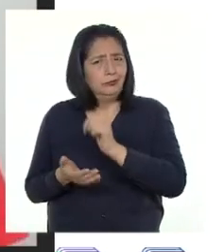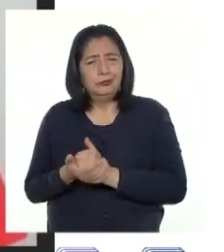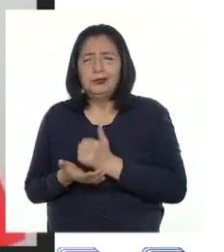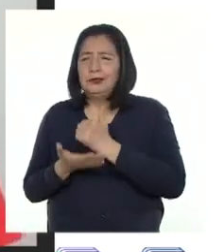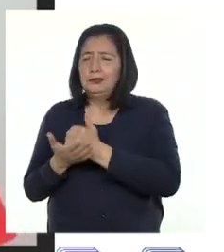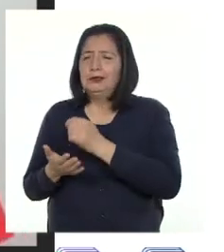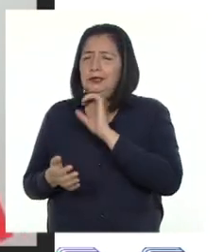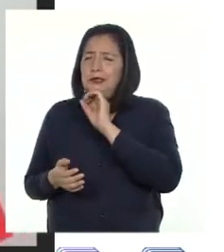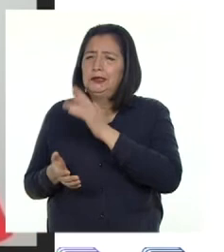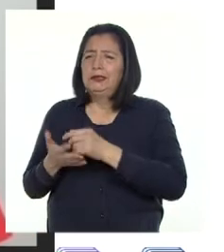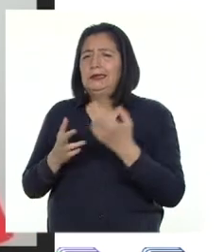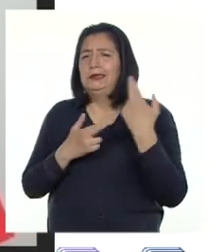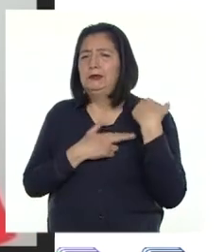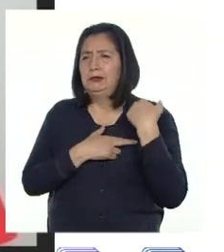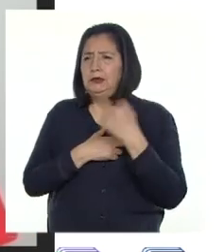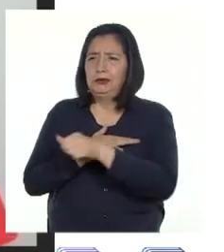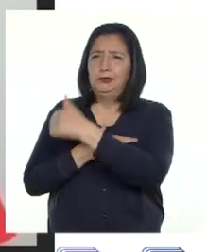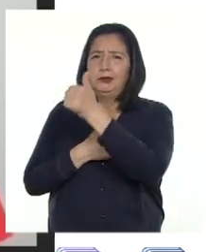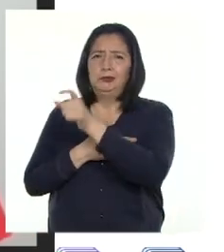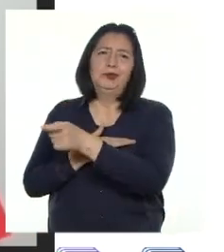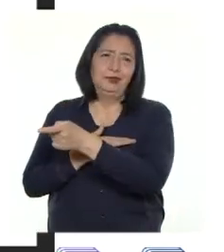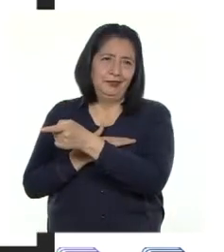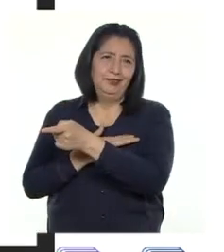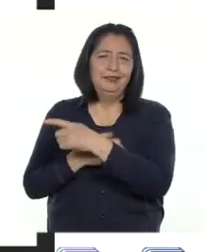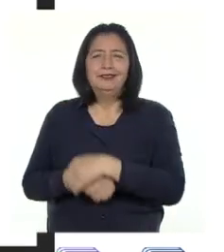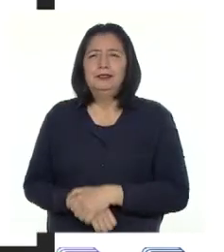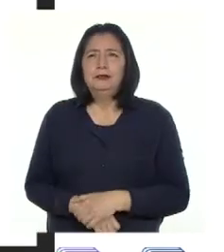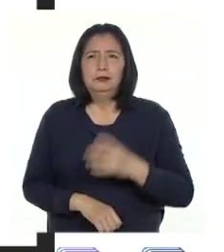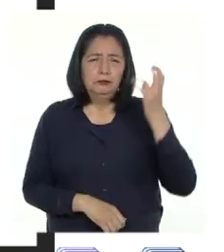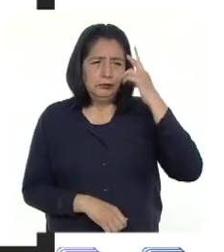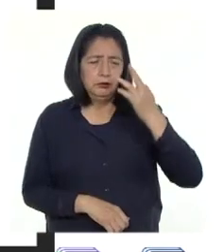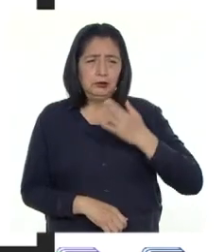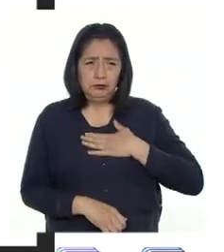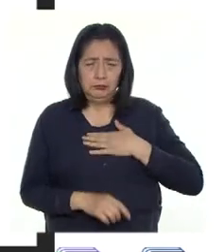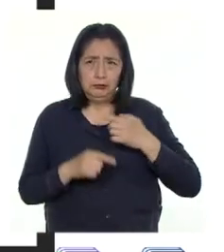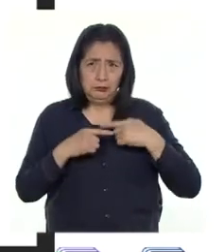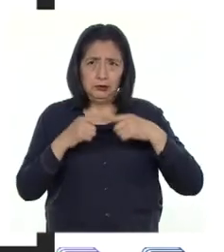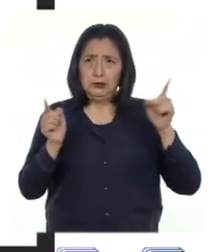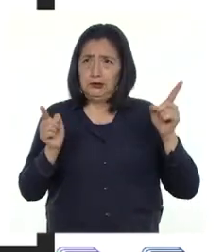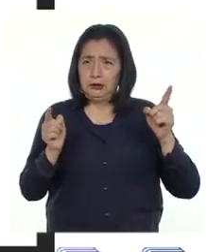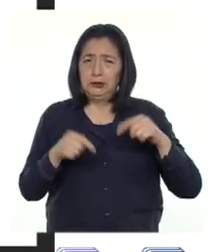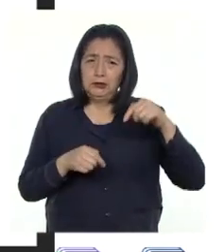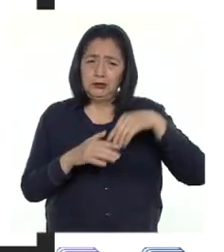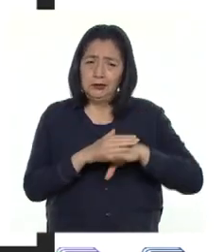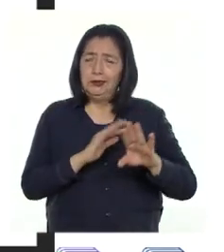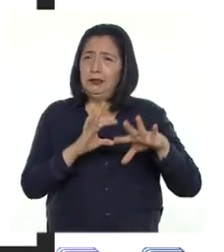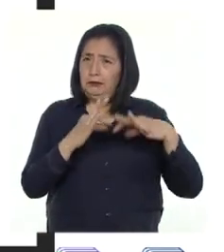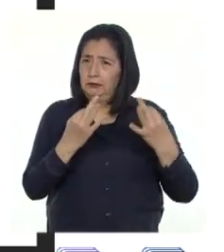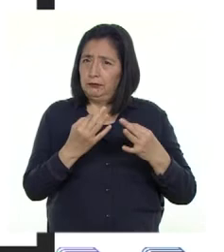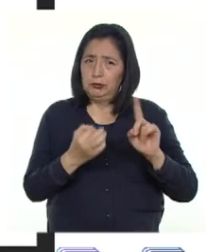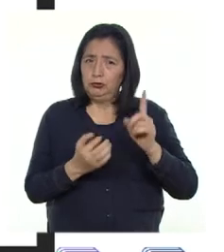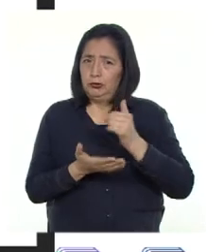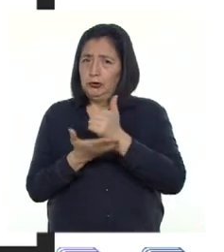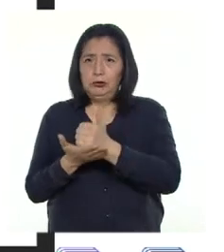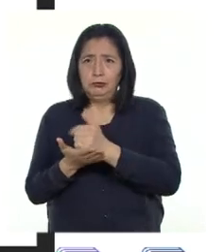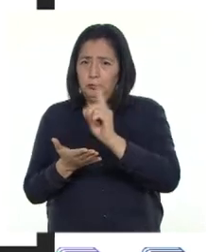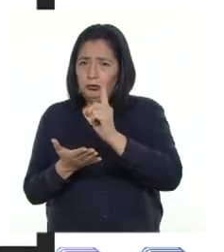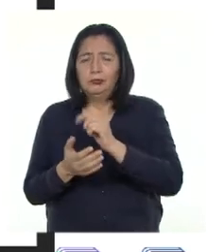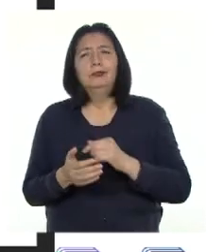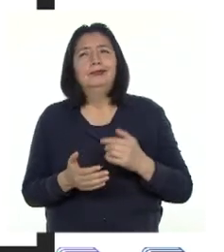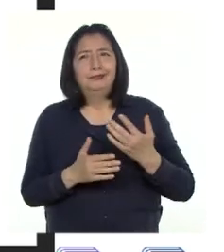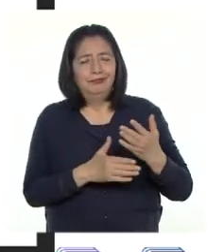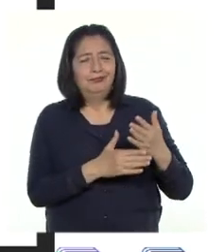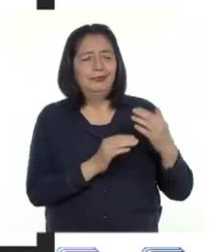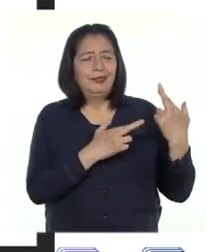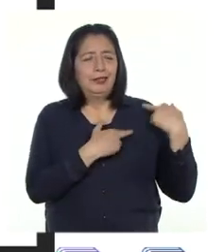colaboras, dice que la responsabilidad es de la otra persona. Por eso mi mensaje es, en el hogar no colaboramos, sino